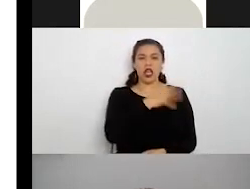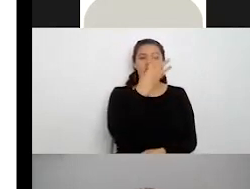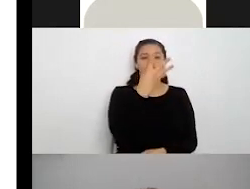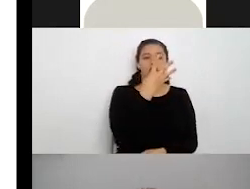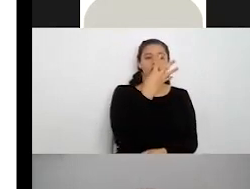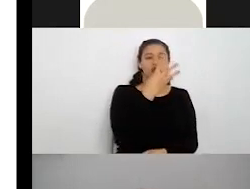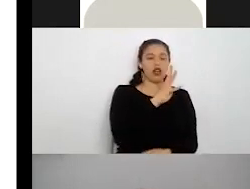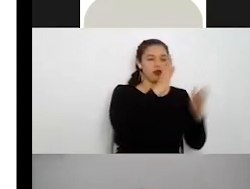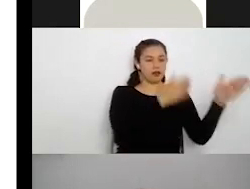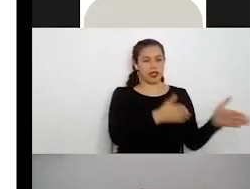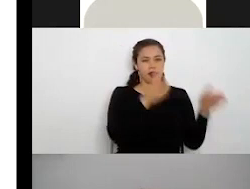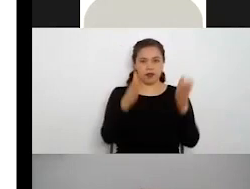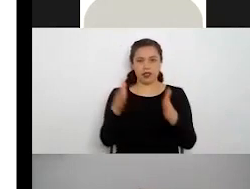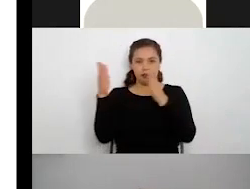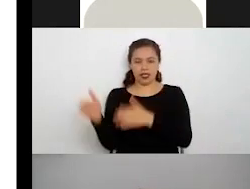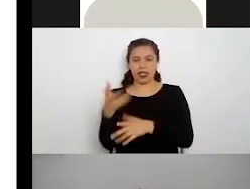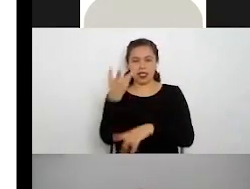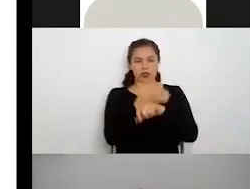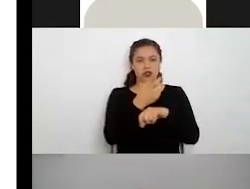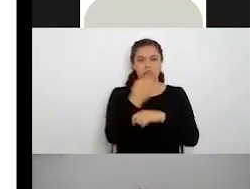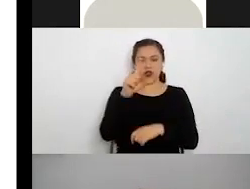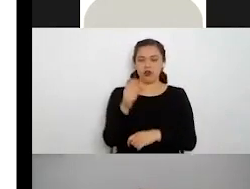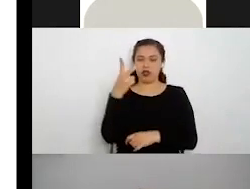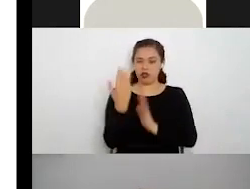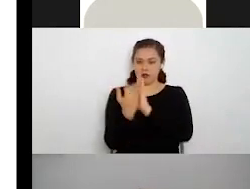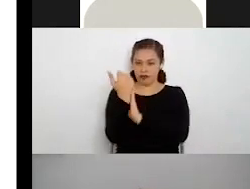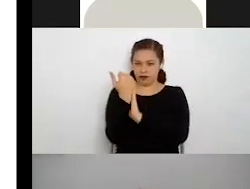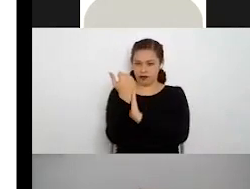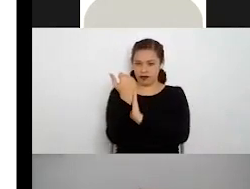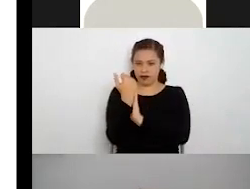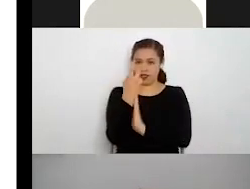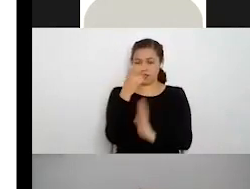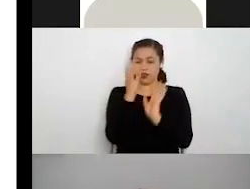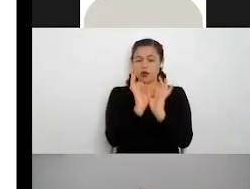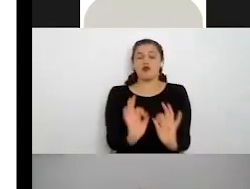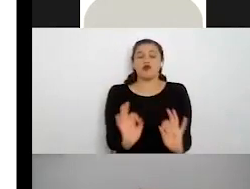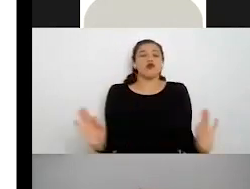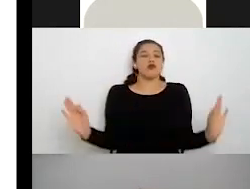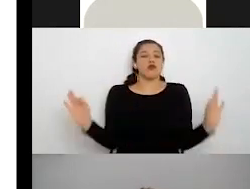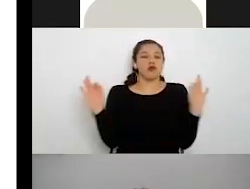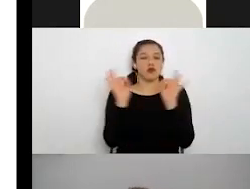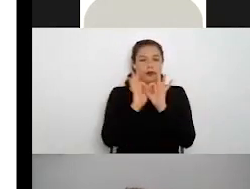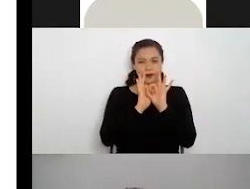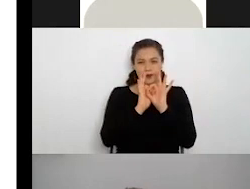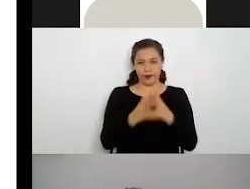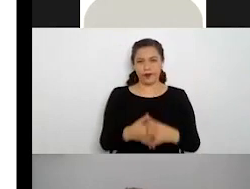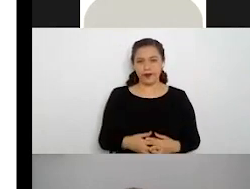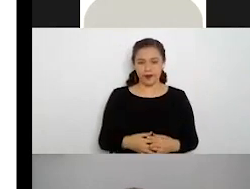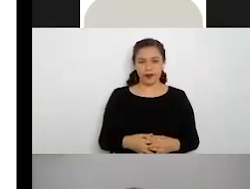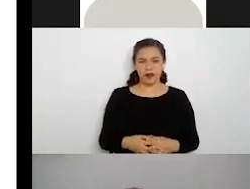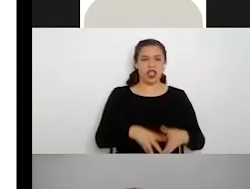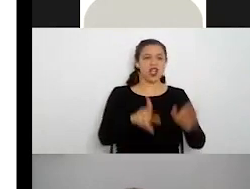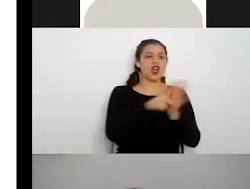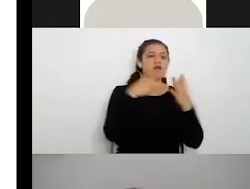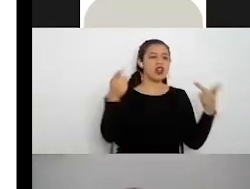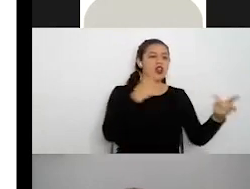piensa que el Estados Unidos puede crecer 1.2. Es muy importante, o sea, no está, porque la prensa, los periódicos,